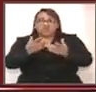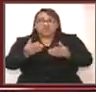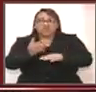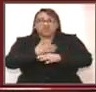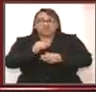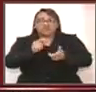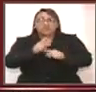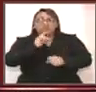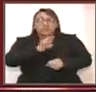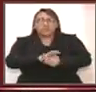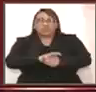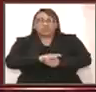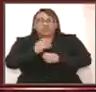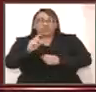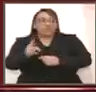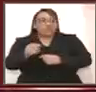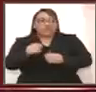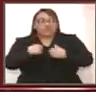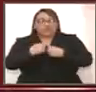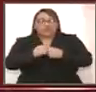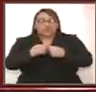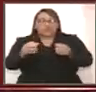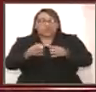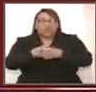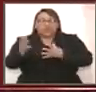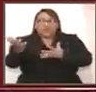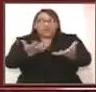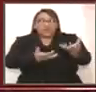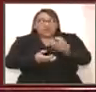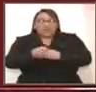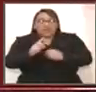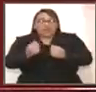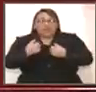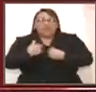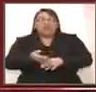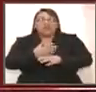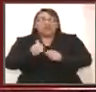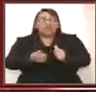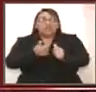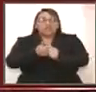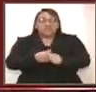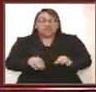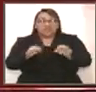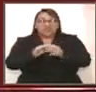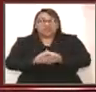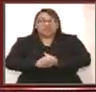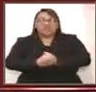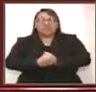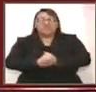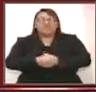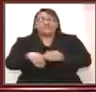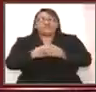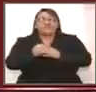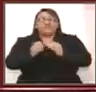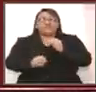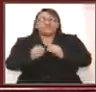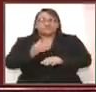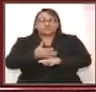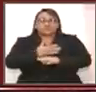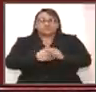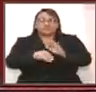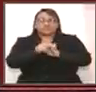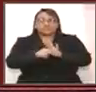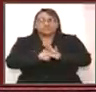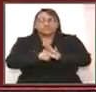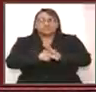su incumplimiento, porque no se cuenta con unidades receptoras o no se hace un seguimiento adecuado. Todo ello se ha corregido en dicha norma